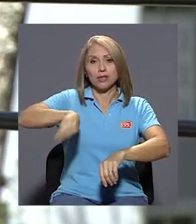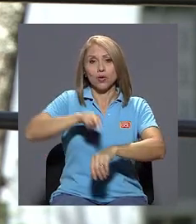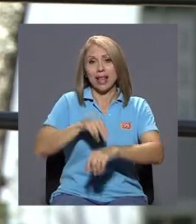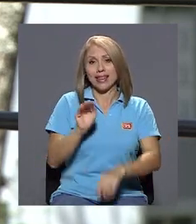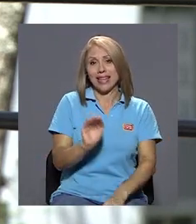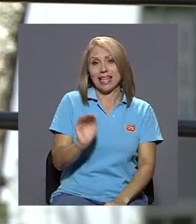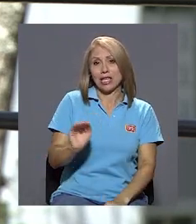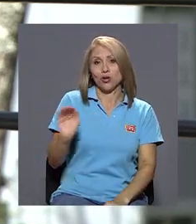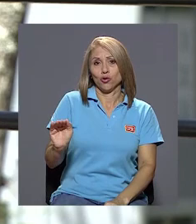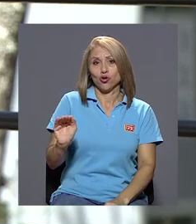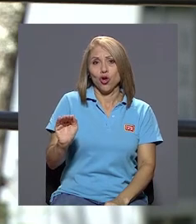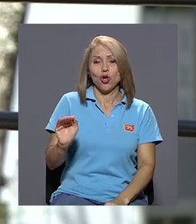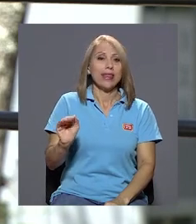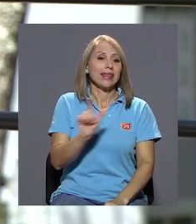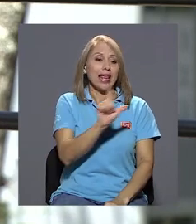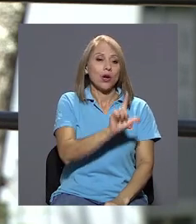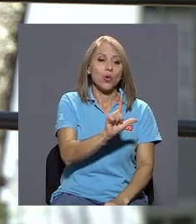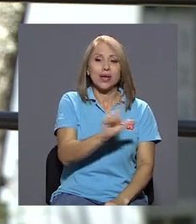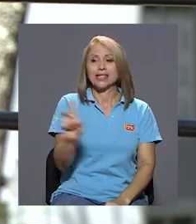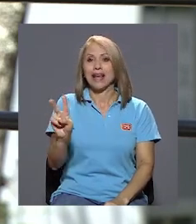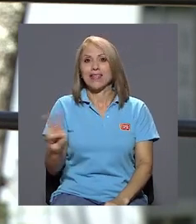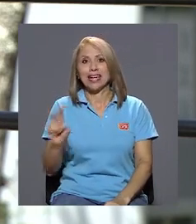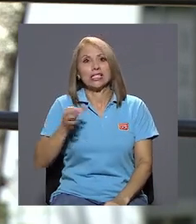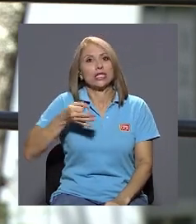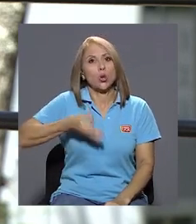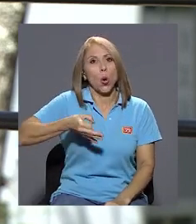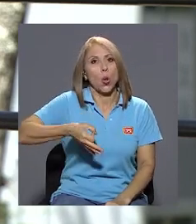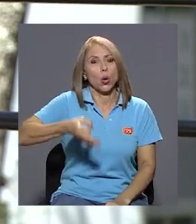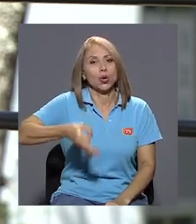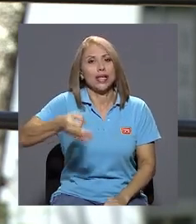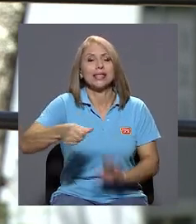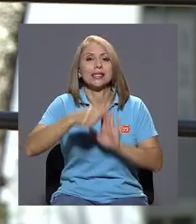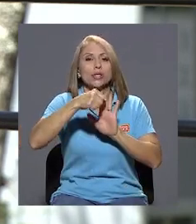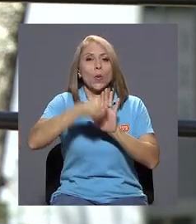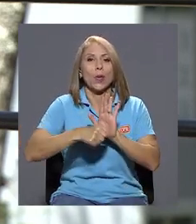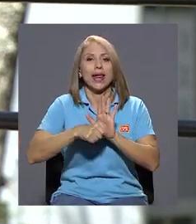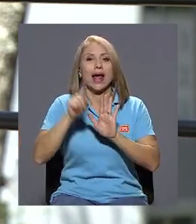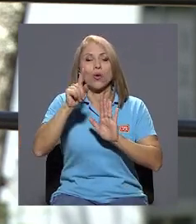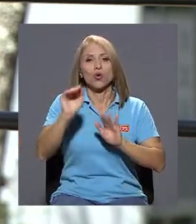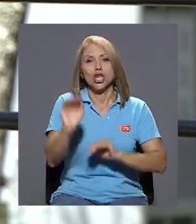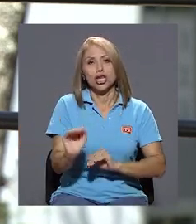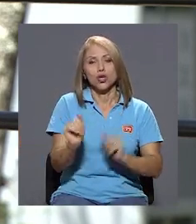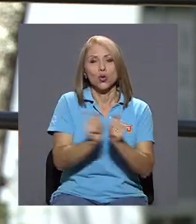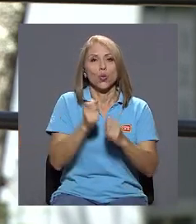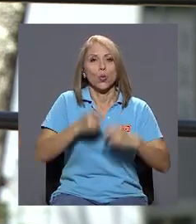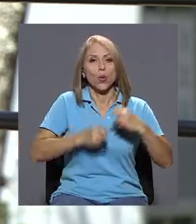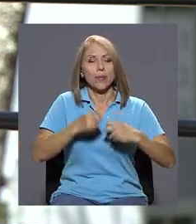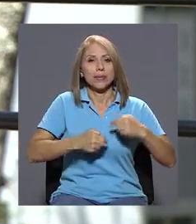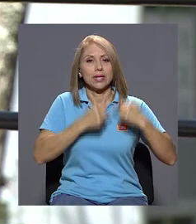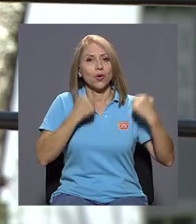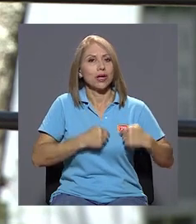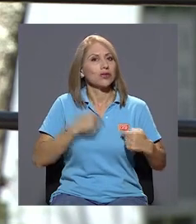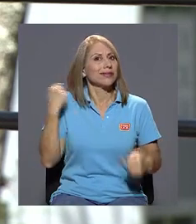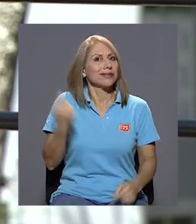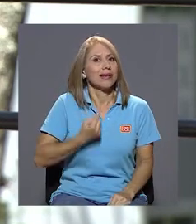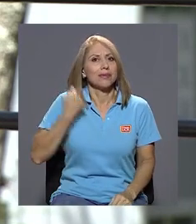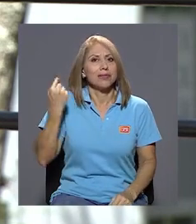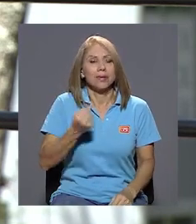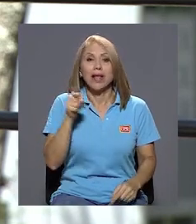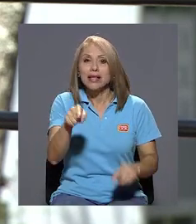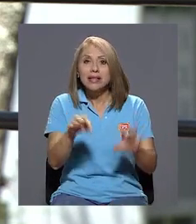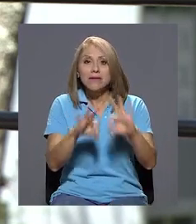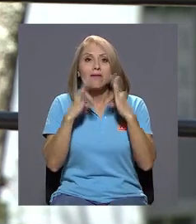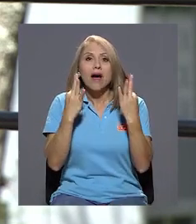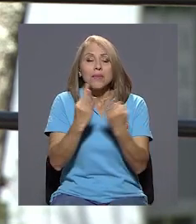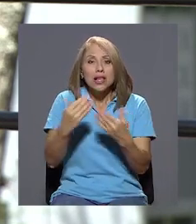Hospital Nacional de Niños todos los días de la semana, bueno, de lunes a viernes se opera un niño con problemas en el corazón, entonces siempre se está operando,